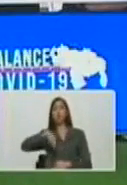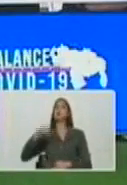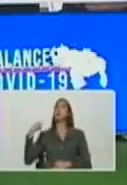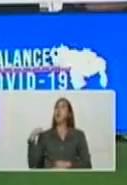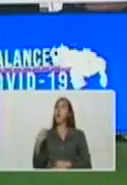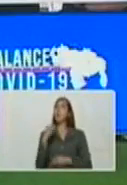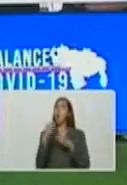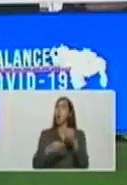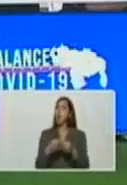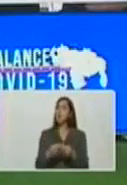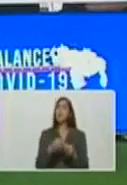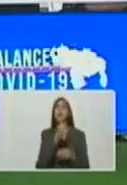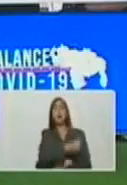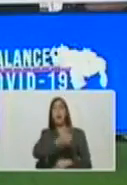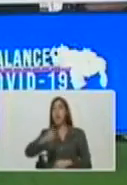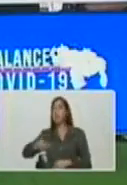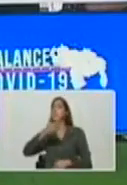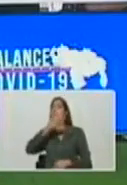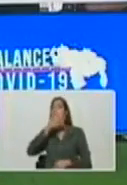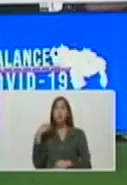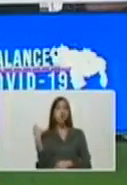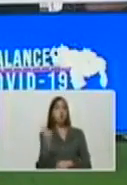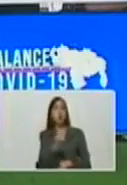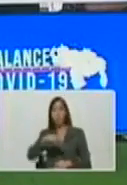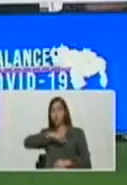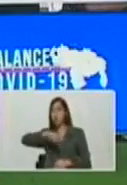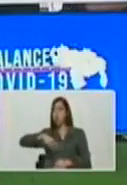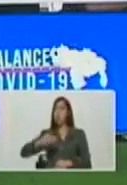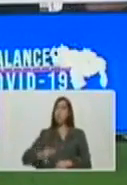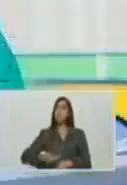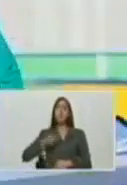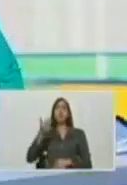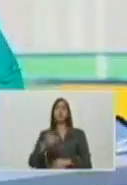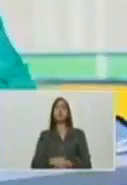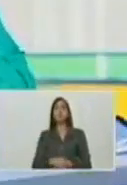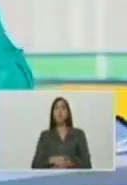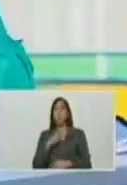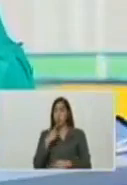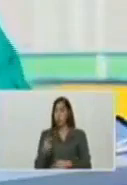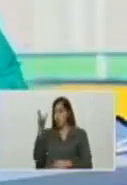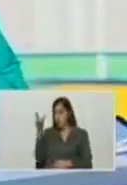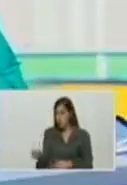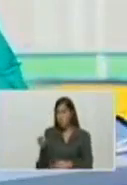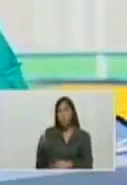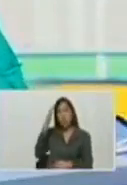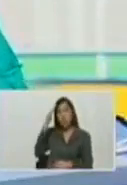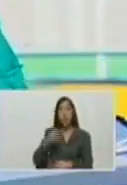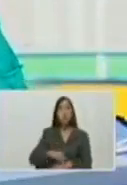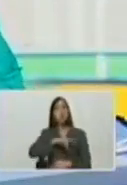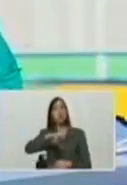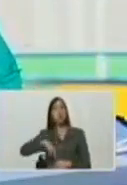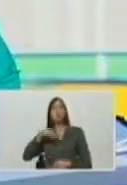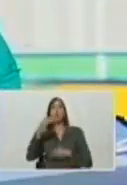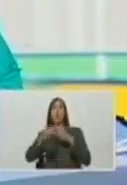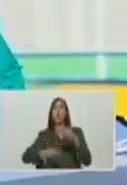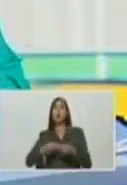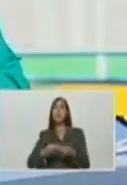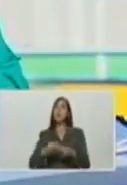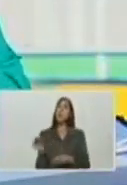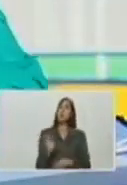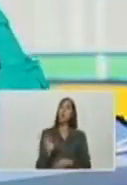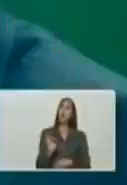las cosas cada vez mejor. Solo nosotros podemos, así te lo digo, potro. O lo hacemos nosotros, o no